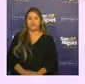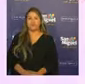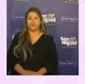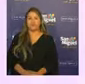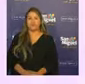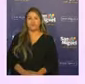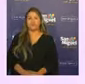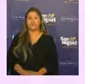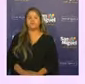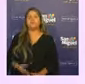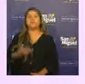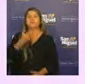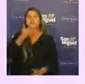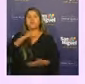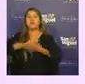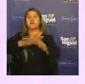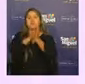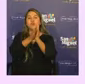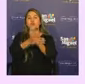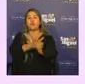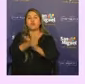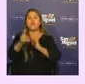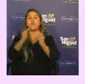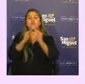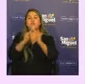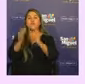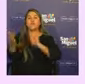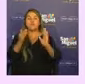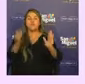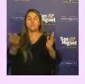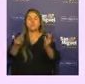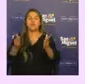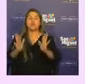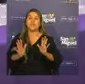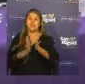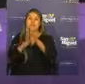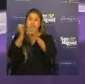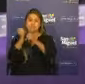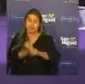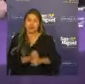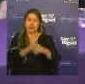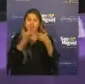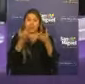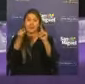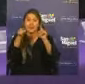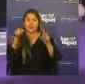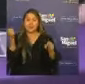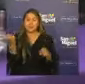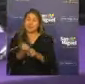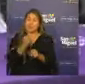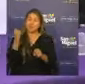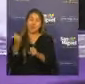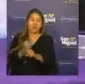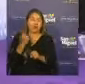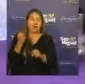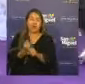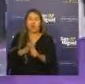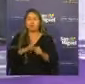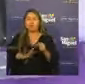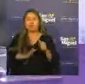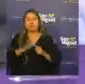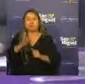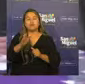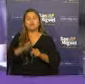Y a todas las vecinas y vecinos de San Miguel que están ahí trabajando, poniéndole el hombro y con algo